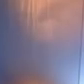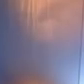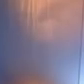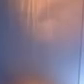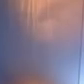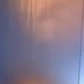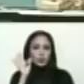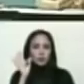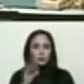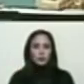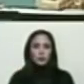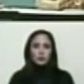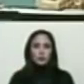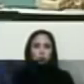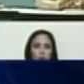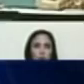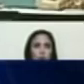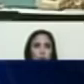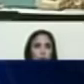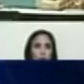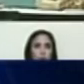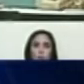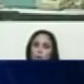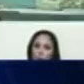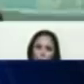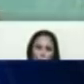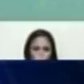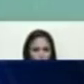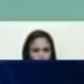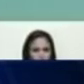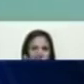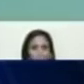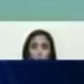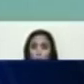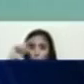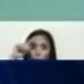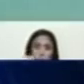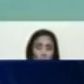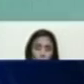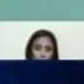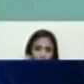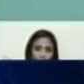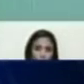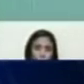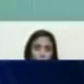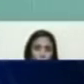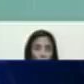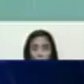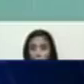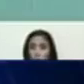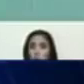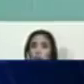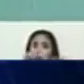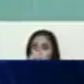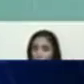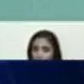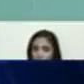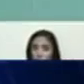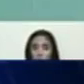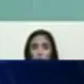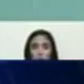de la Salud. Para seguir avanzando, y hay una gran meta que tenemos que cumplir en estos 6 años,